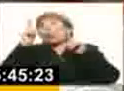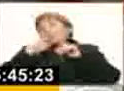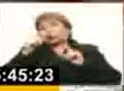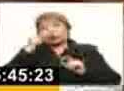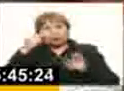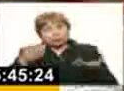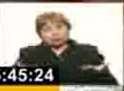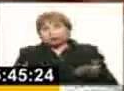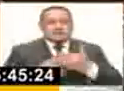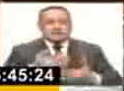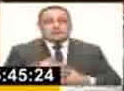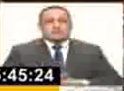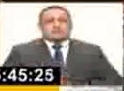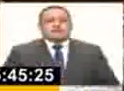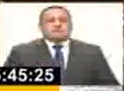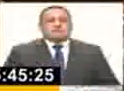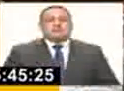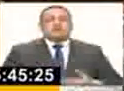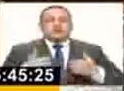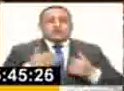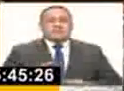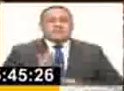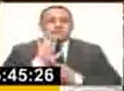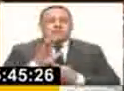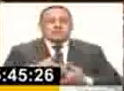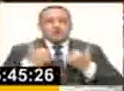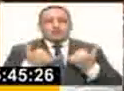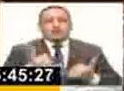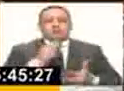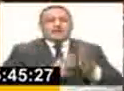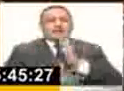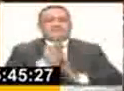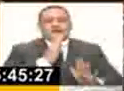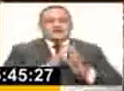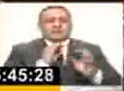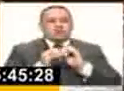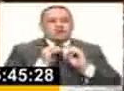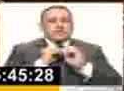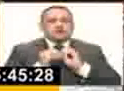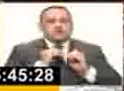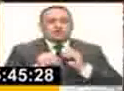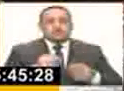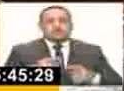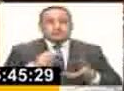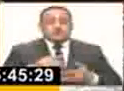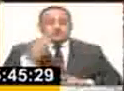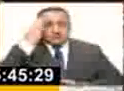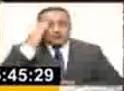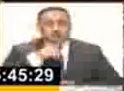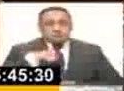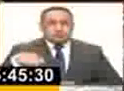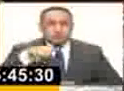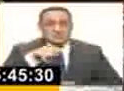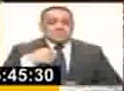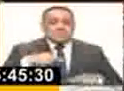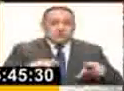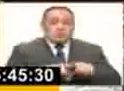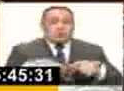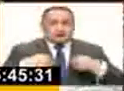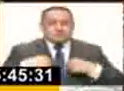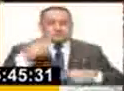en nuestro país lo que nos han presentado hoy es una falsa moderación no saben ustedes y lo sabemos nosotros